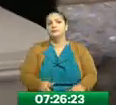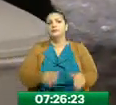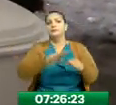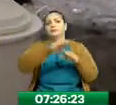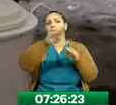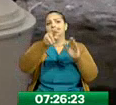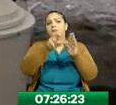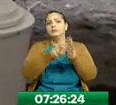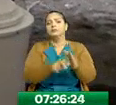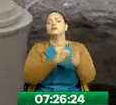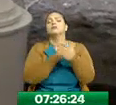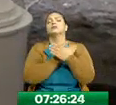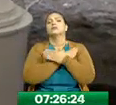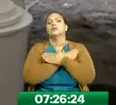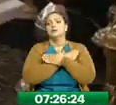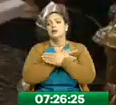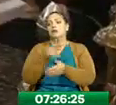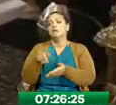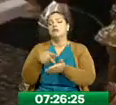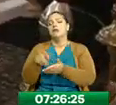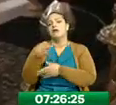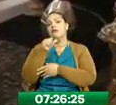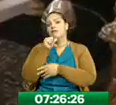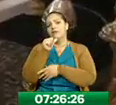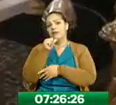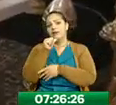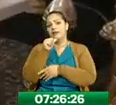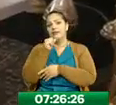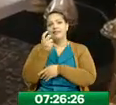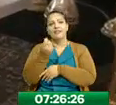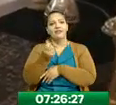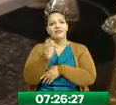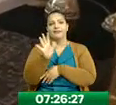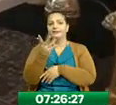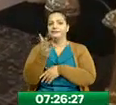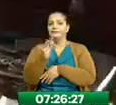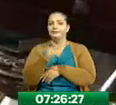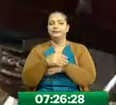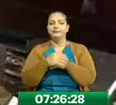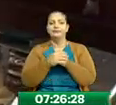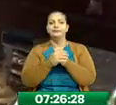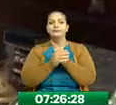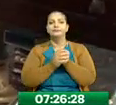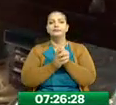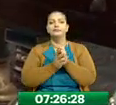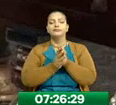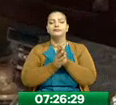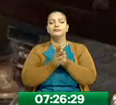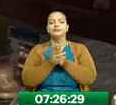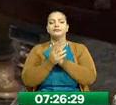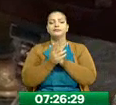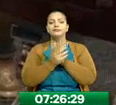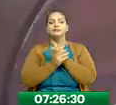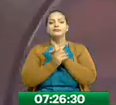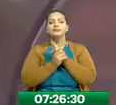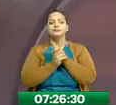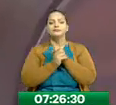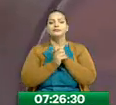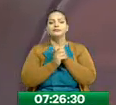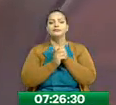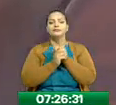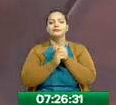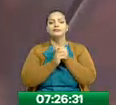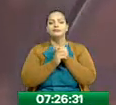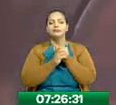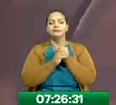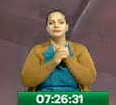el momento no han sido costeados por la falta de recursos. En Chimborazo informó Darwin